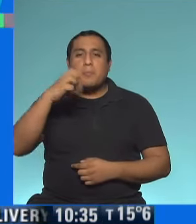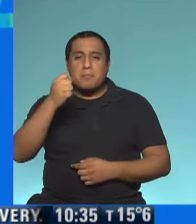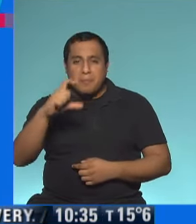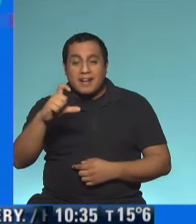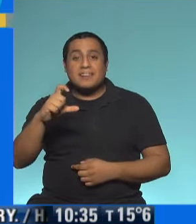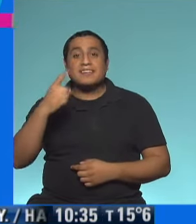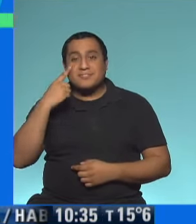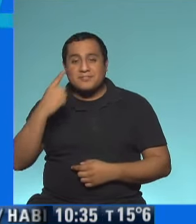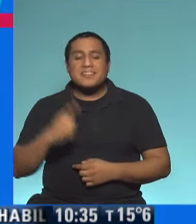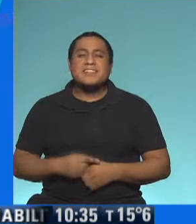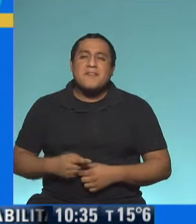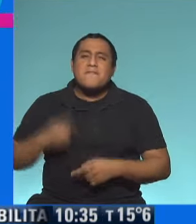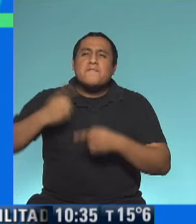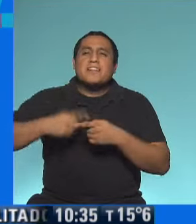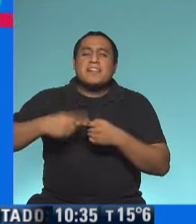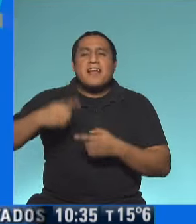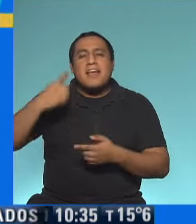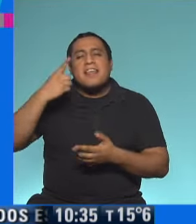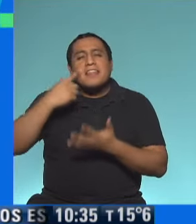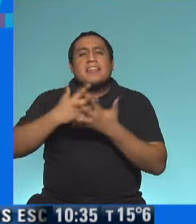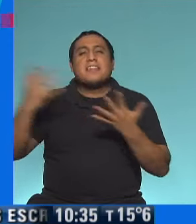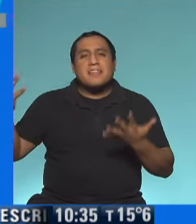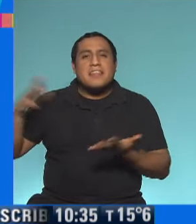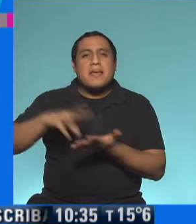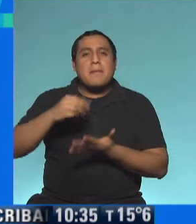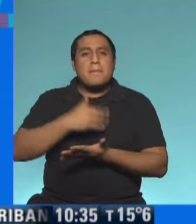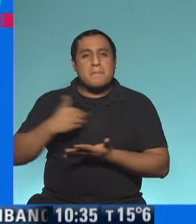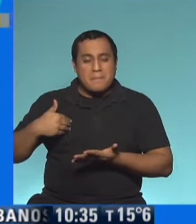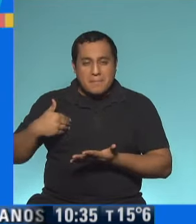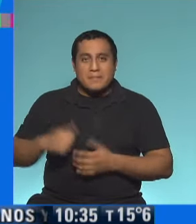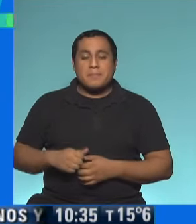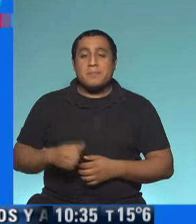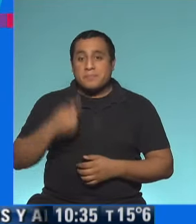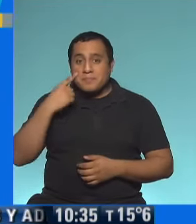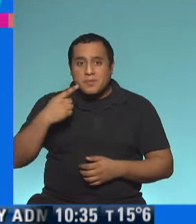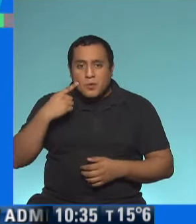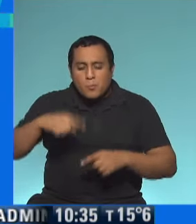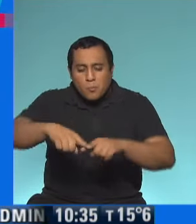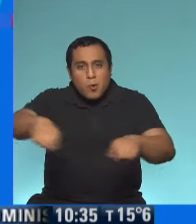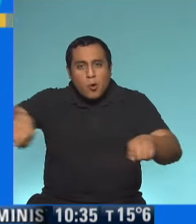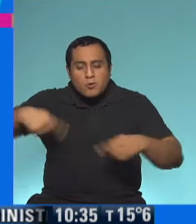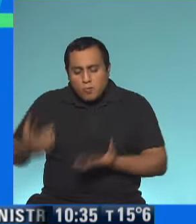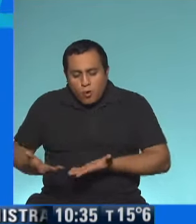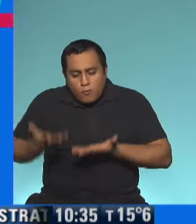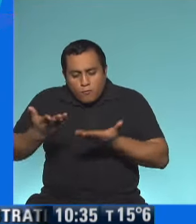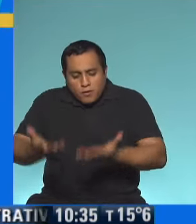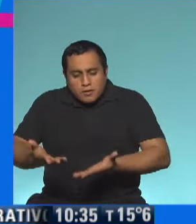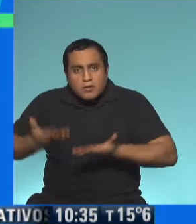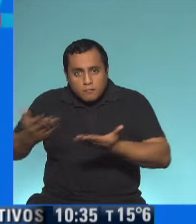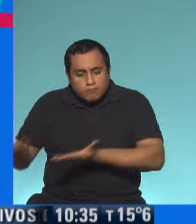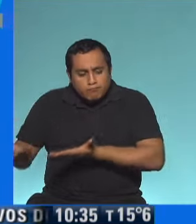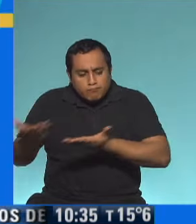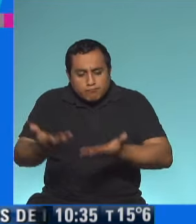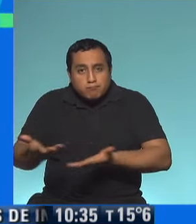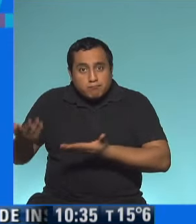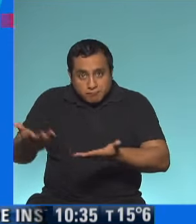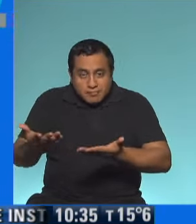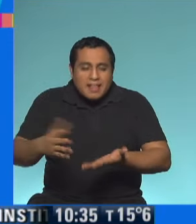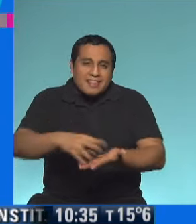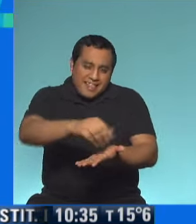festejó el día de la Pachamama Tupac. ¿Ves que hacen un pozo? Y ahí en la tierra van tirando las ofrendas. Le hacen ofrendas a la tierra, exacto, tal